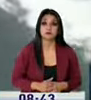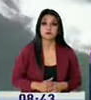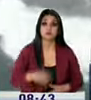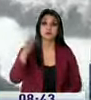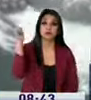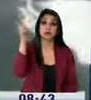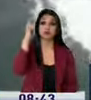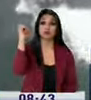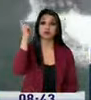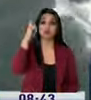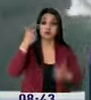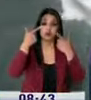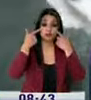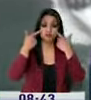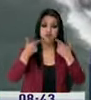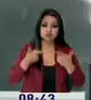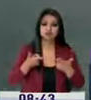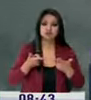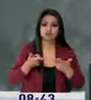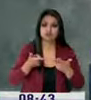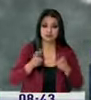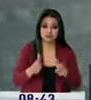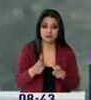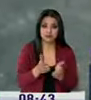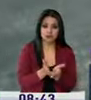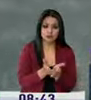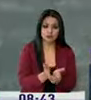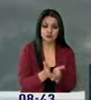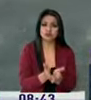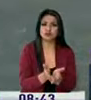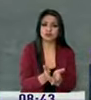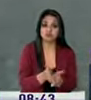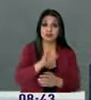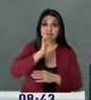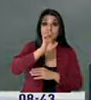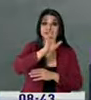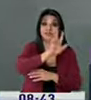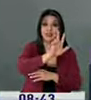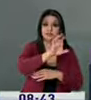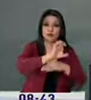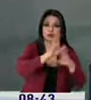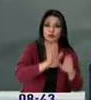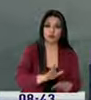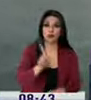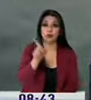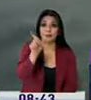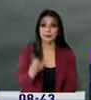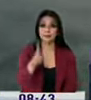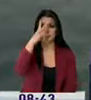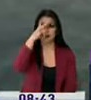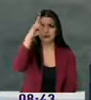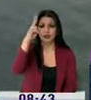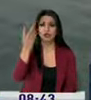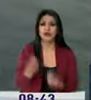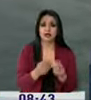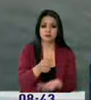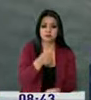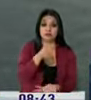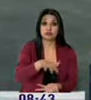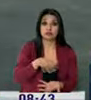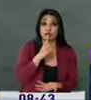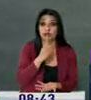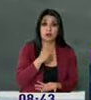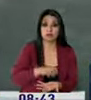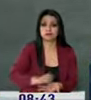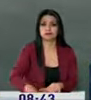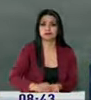Vigilados desde el aire por los tripulantes de la aeronave, los ocupantes de la fibra, tres ecuatorianos y un mexicano, intentaron lanzar los bultos al agua. La